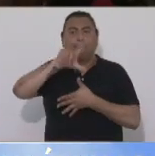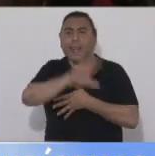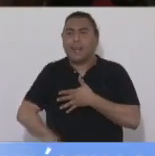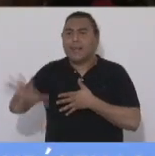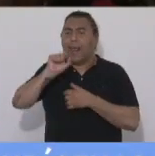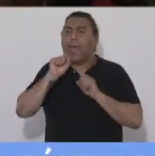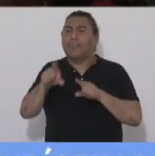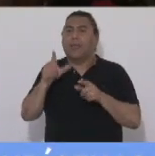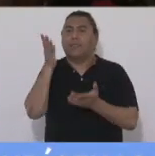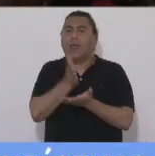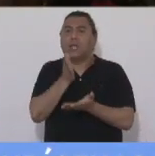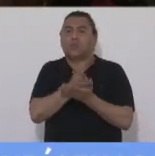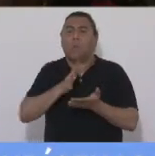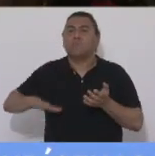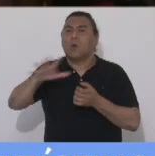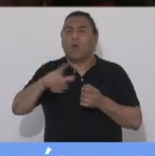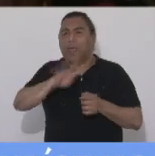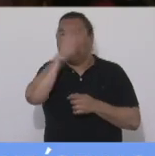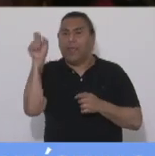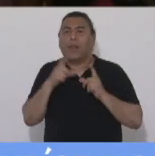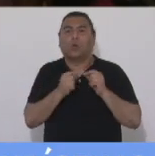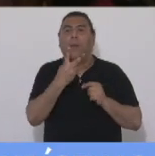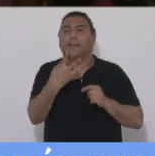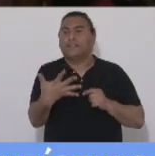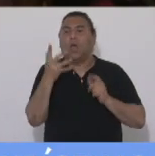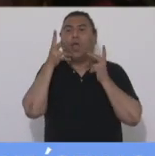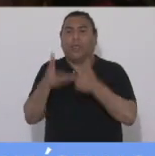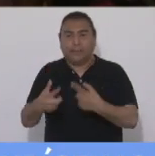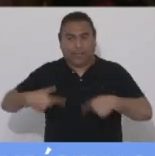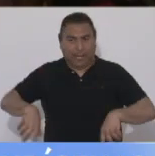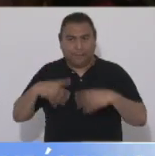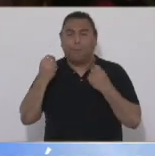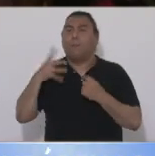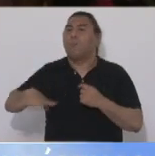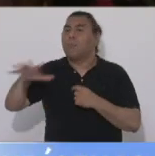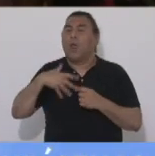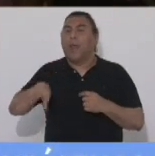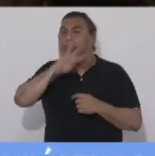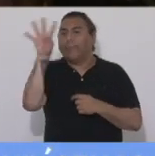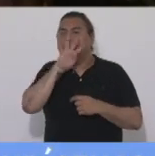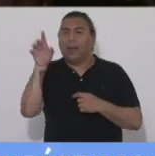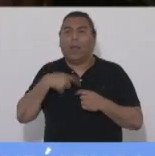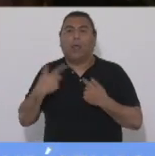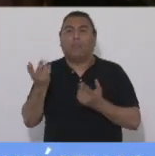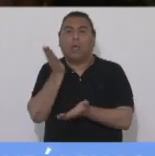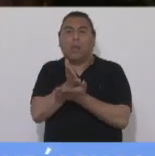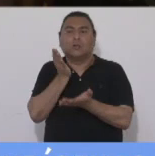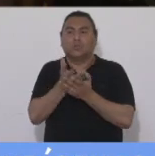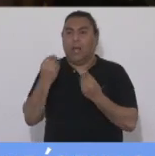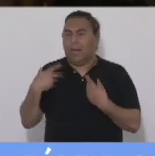Pueblos Indígenas en su artículo 25 dice: los pueblos indígenas tienen derecho a